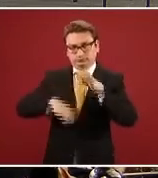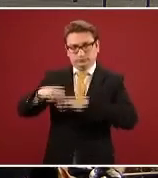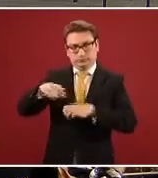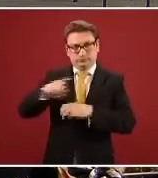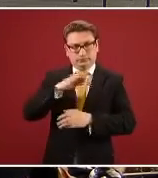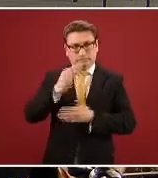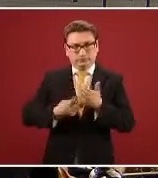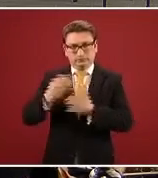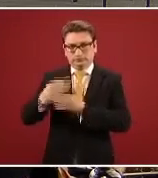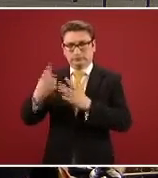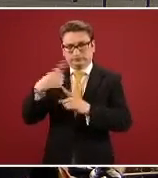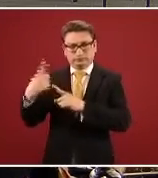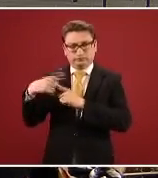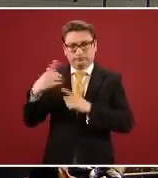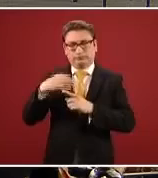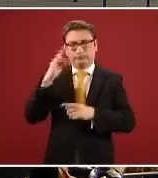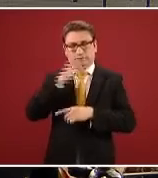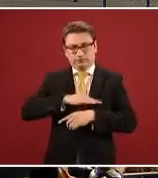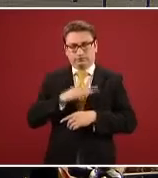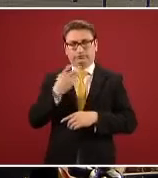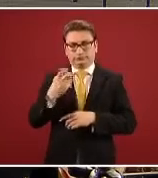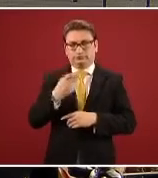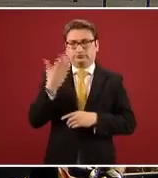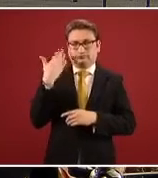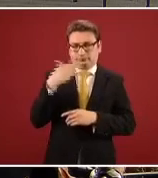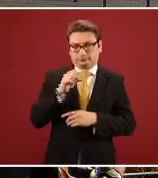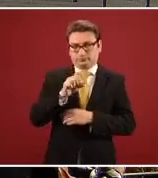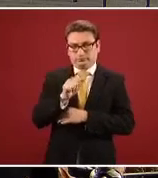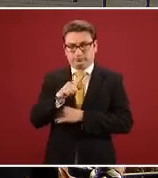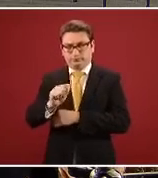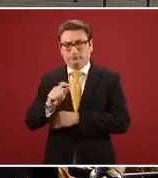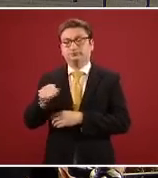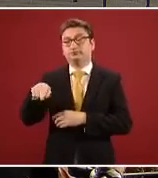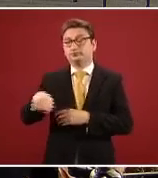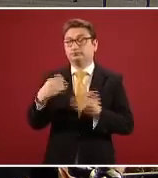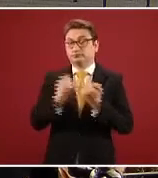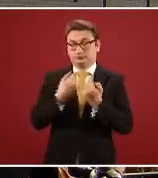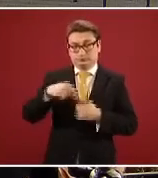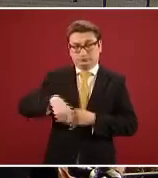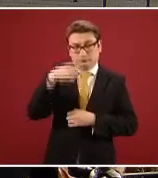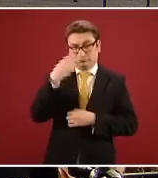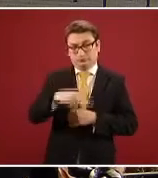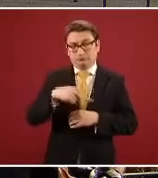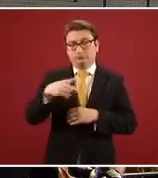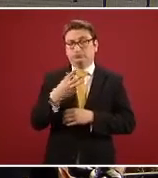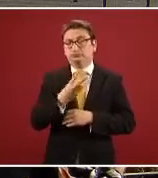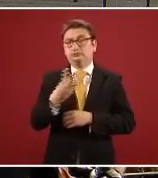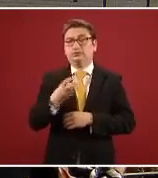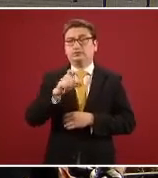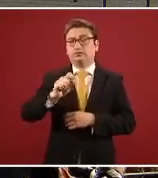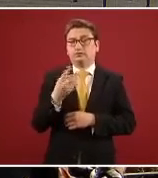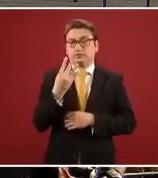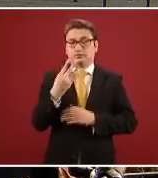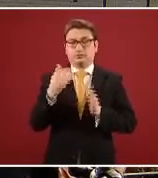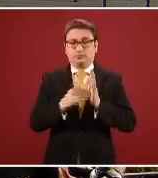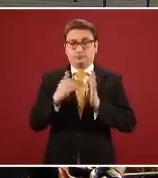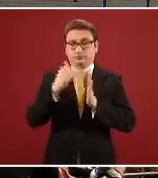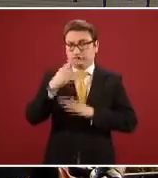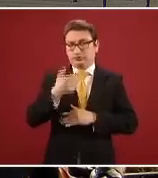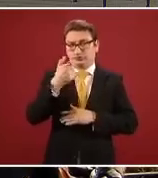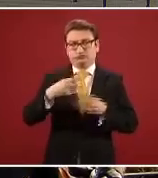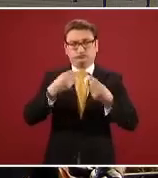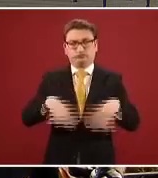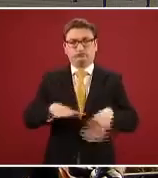factureras. De acuerdo con los datos del Servicio de Administración Tributaria, en México se perdían 324,000 millones de pesos